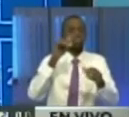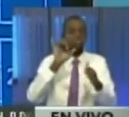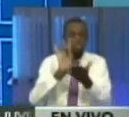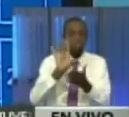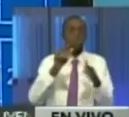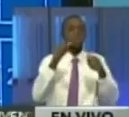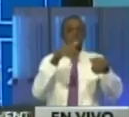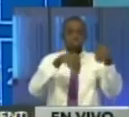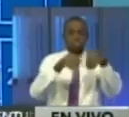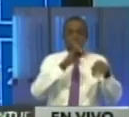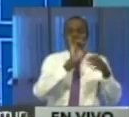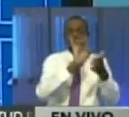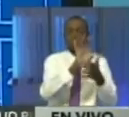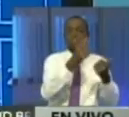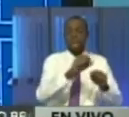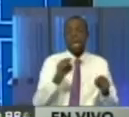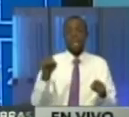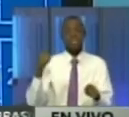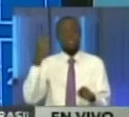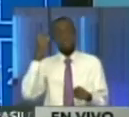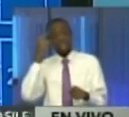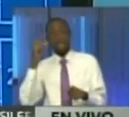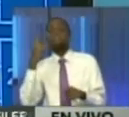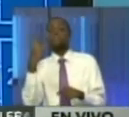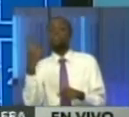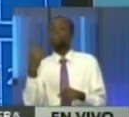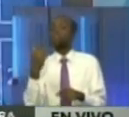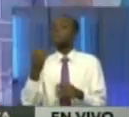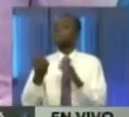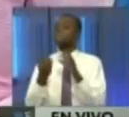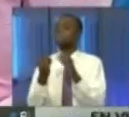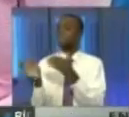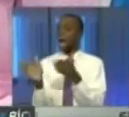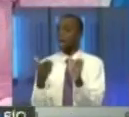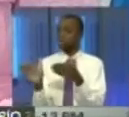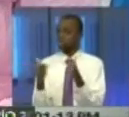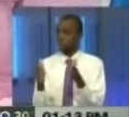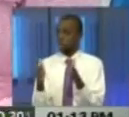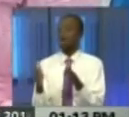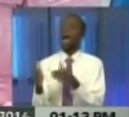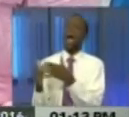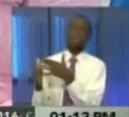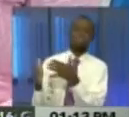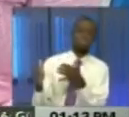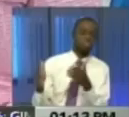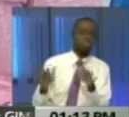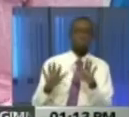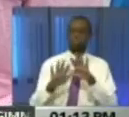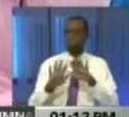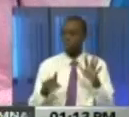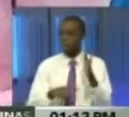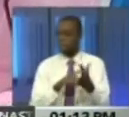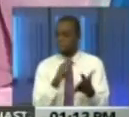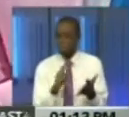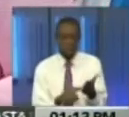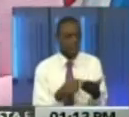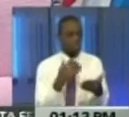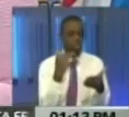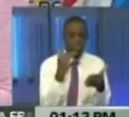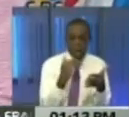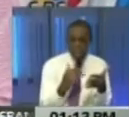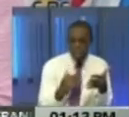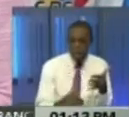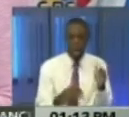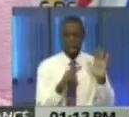el 21 de marzo y la convocatoria cuando ya cumplieron con todos los requisitos establecidos en